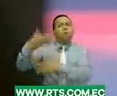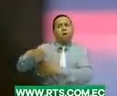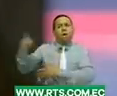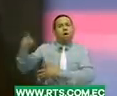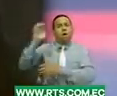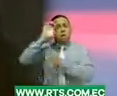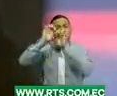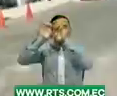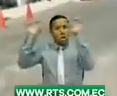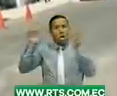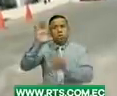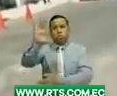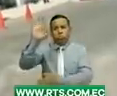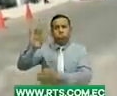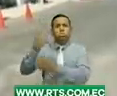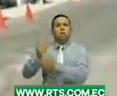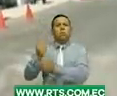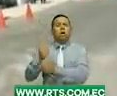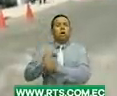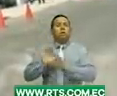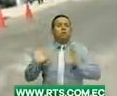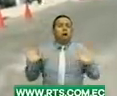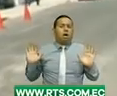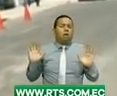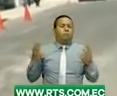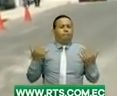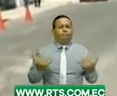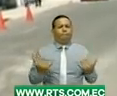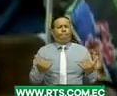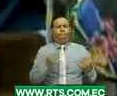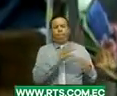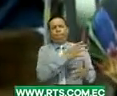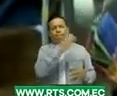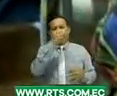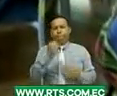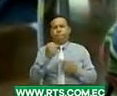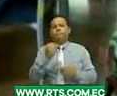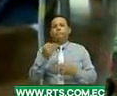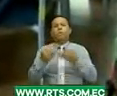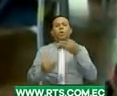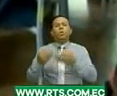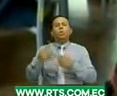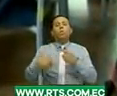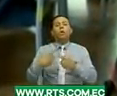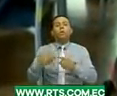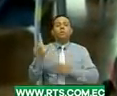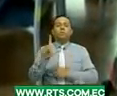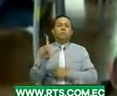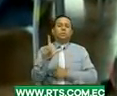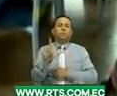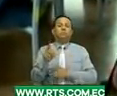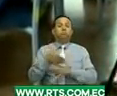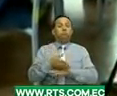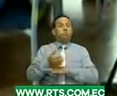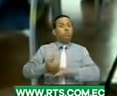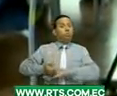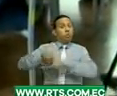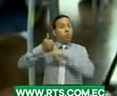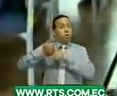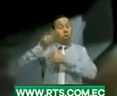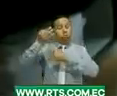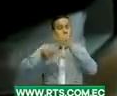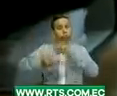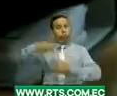firmó el contrato. Con ese malestar van a la audiencia prevista para este lunes, donde se dará a conocer la sentencia,